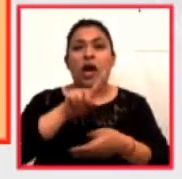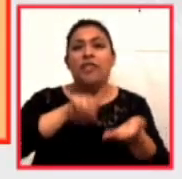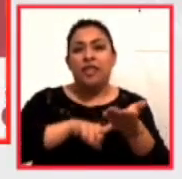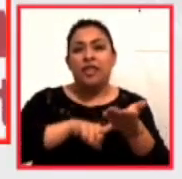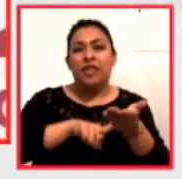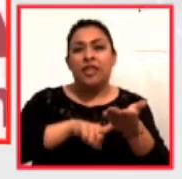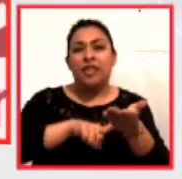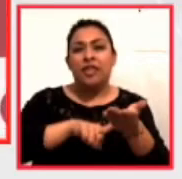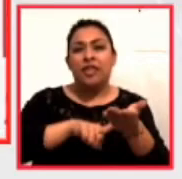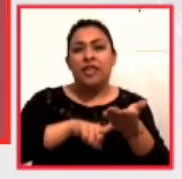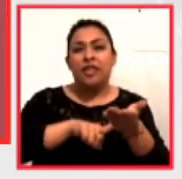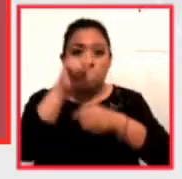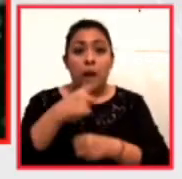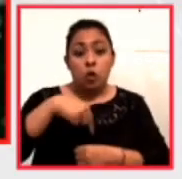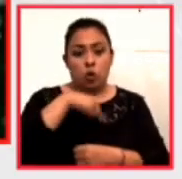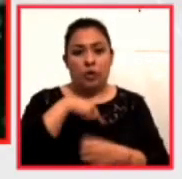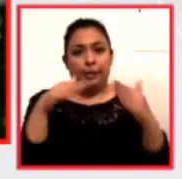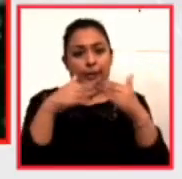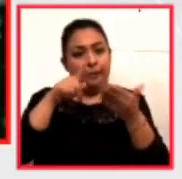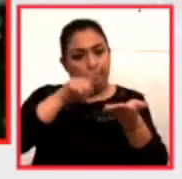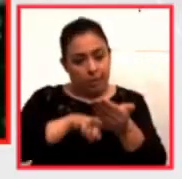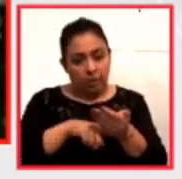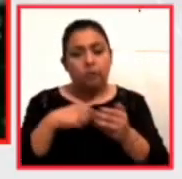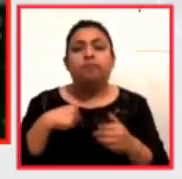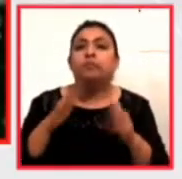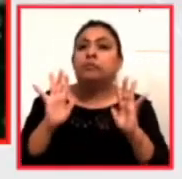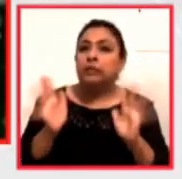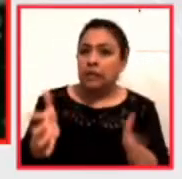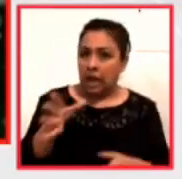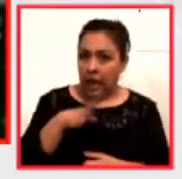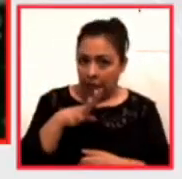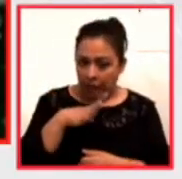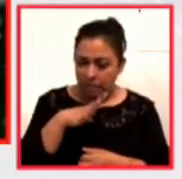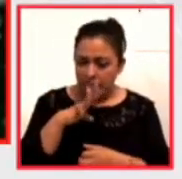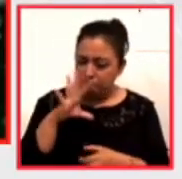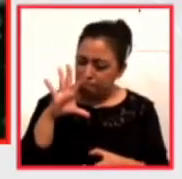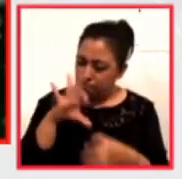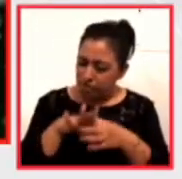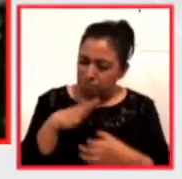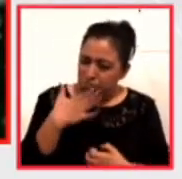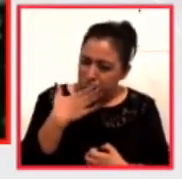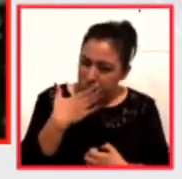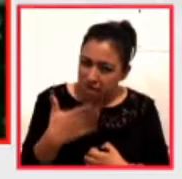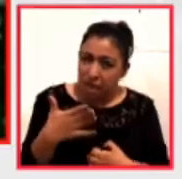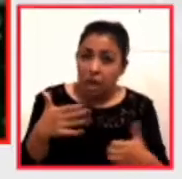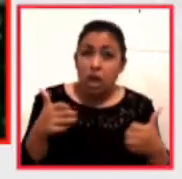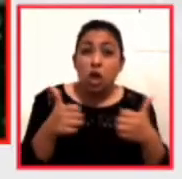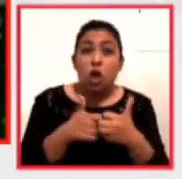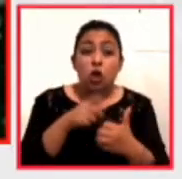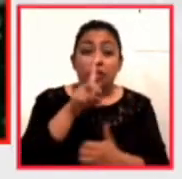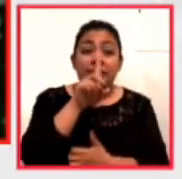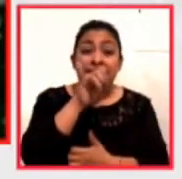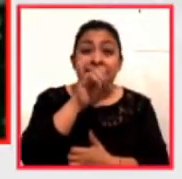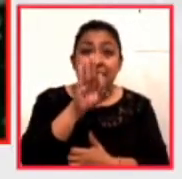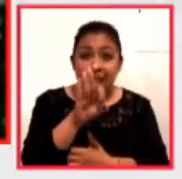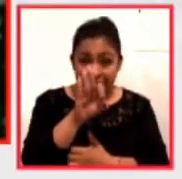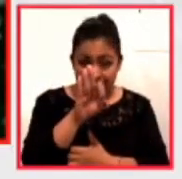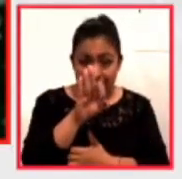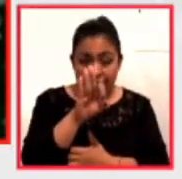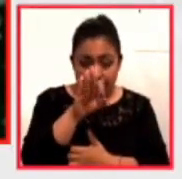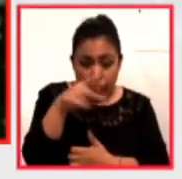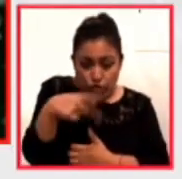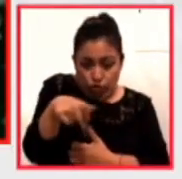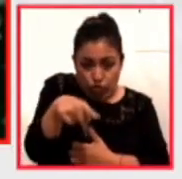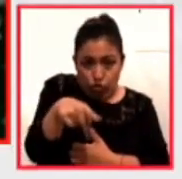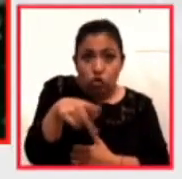casa. Ya tenemos muy amarrado con el DIF local, a